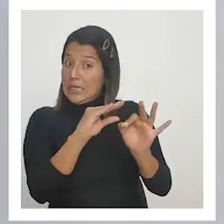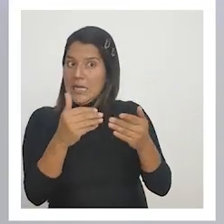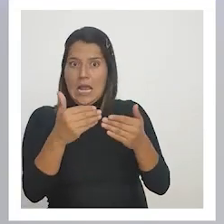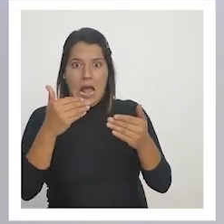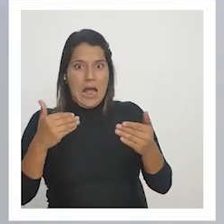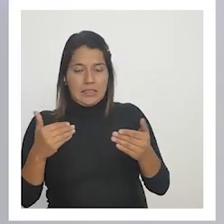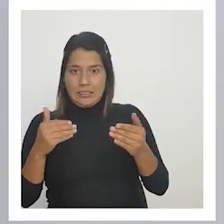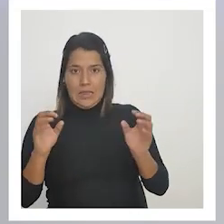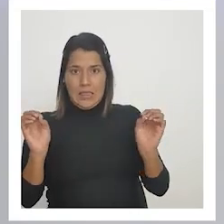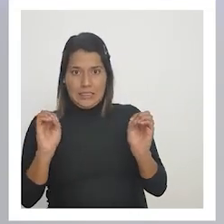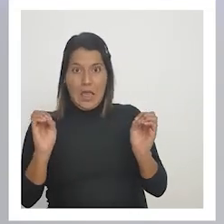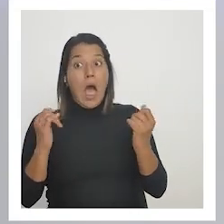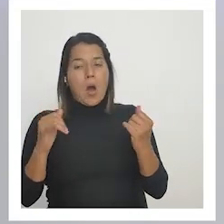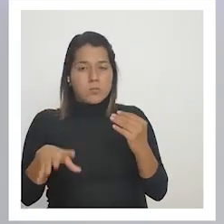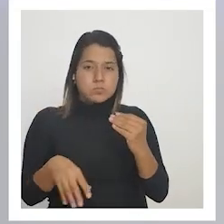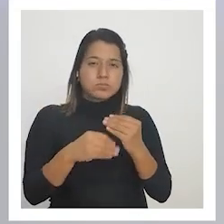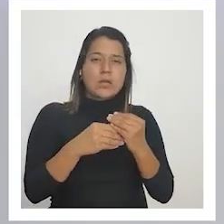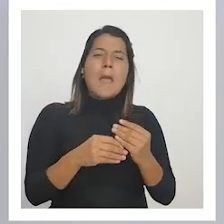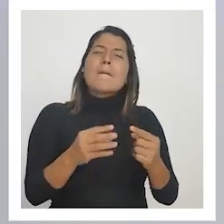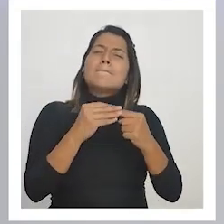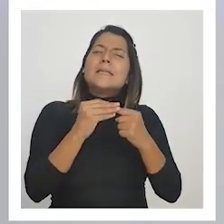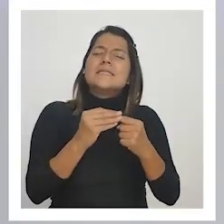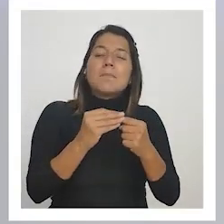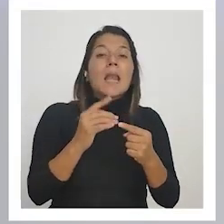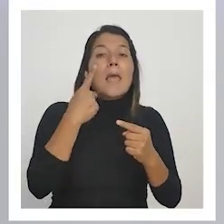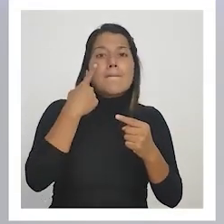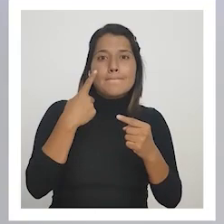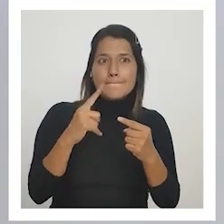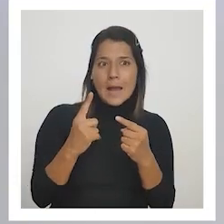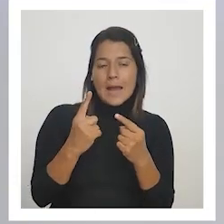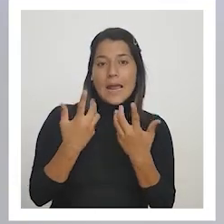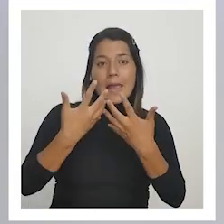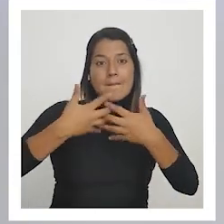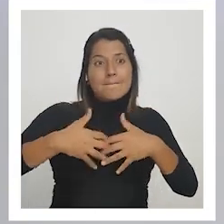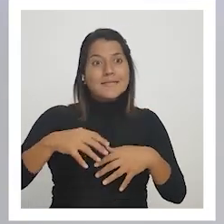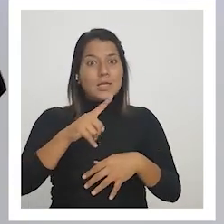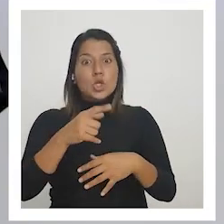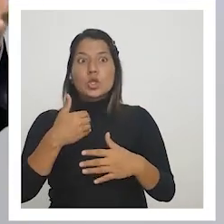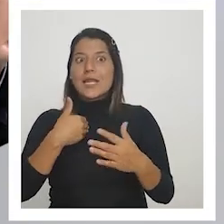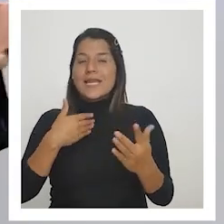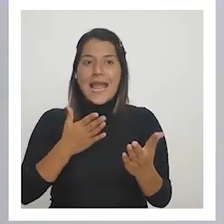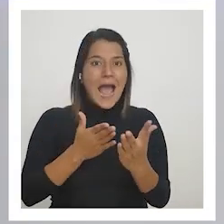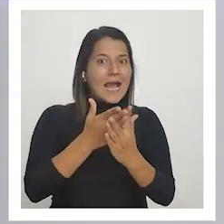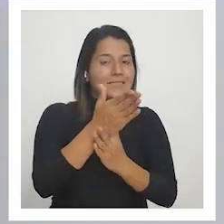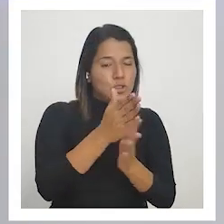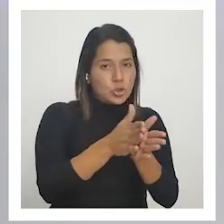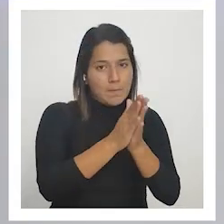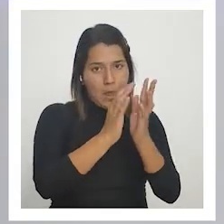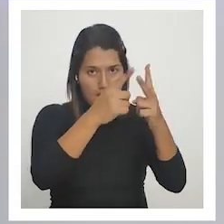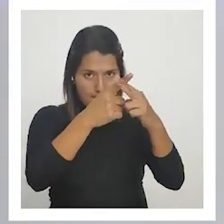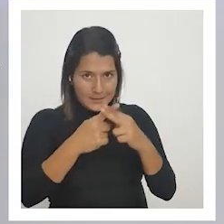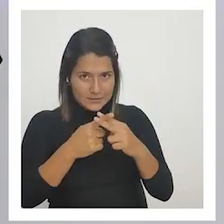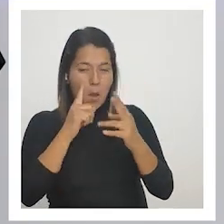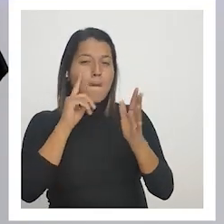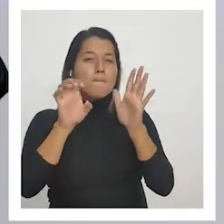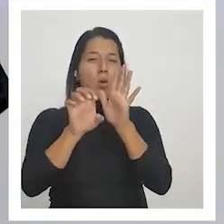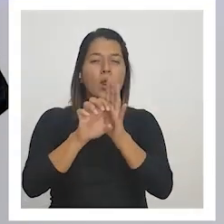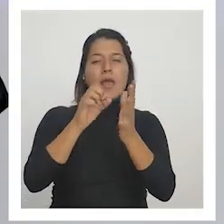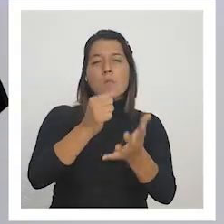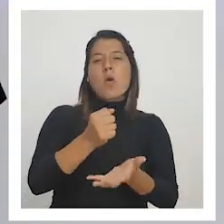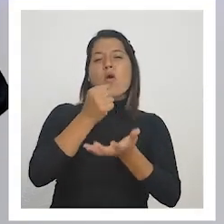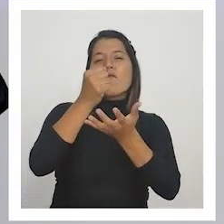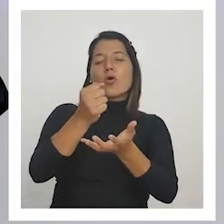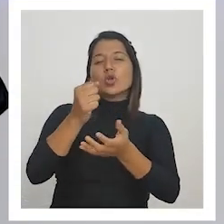no tenían posibilidades de acceder a recursos de financiamiento. Por ejemplo, instrumentos como fondos de capital semilla, como